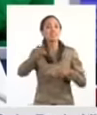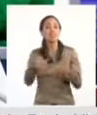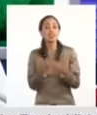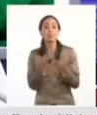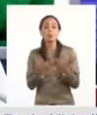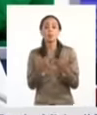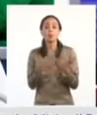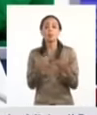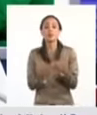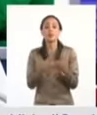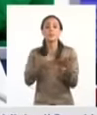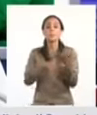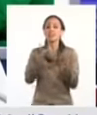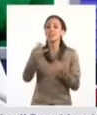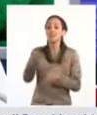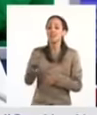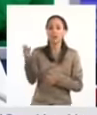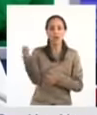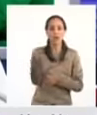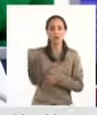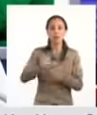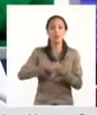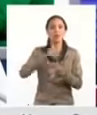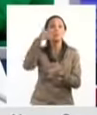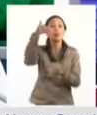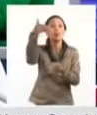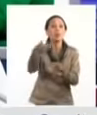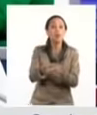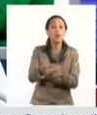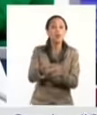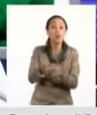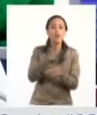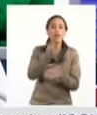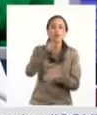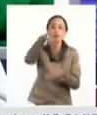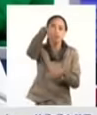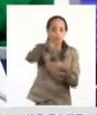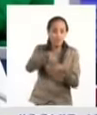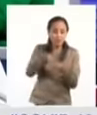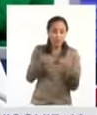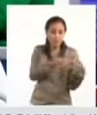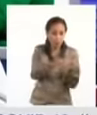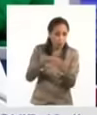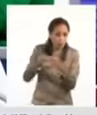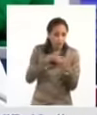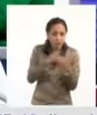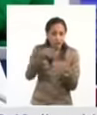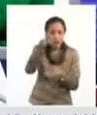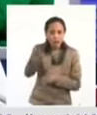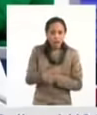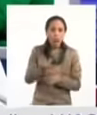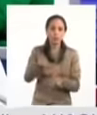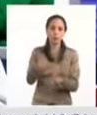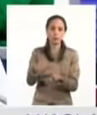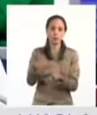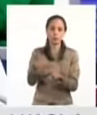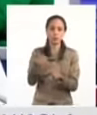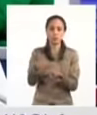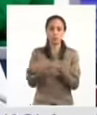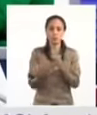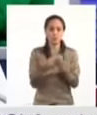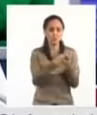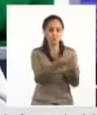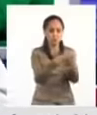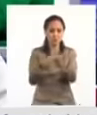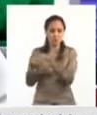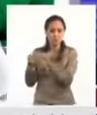va para su vivienda, y después ha sido positivo en su comunidad. Y lamentablemente ha contagiado a una parte